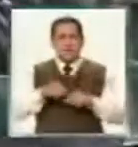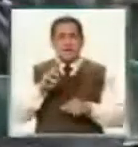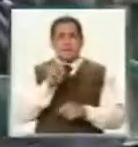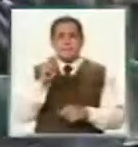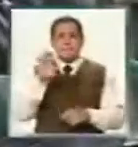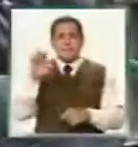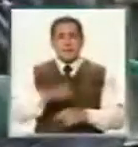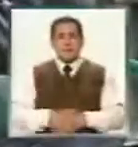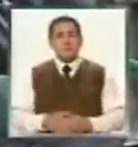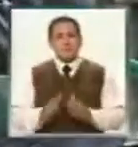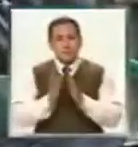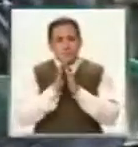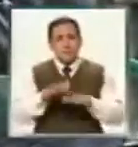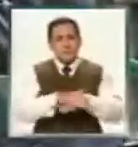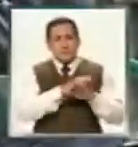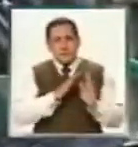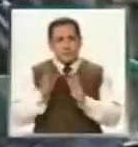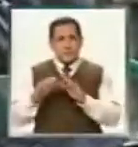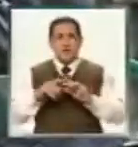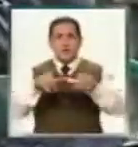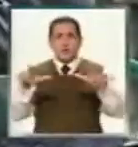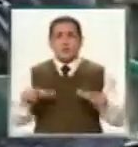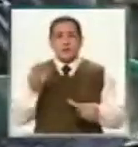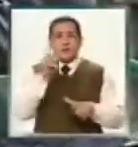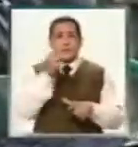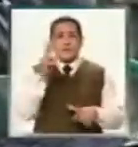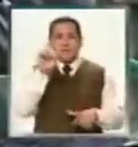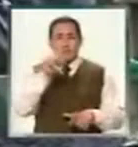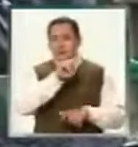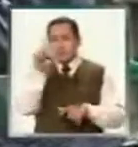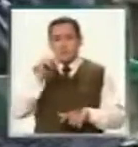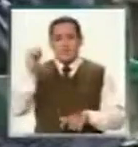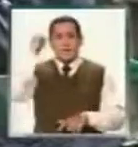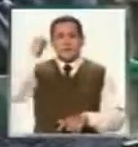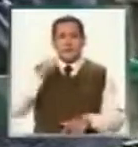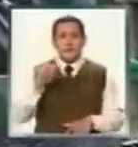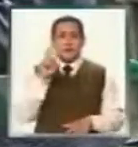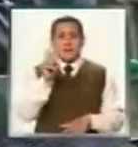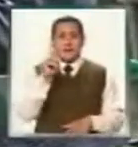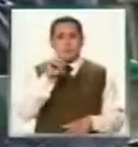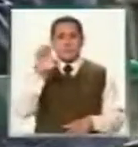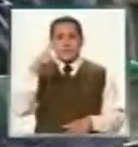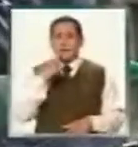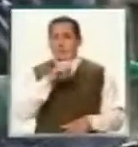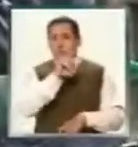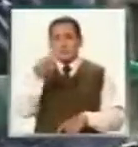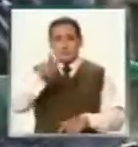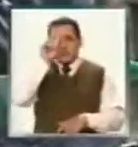favor. El BRAE no nos puede ganar. El BRAE no es el Perú.